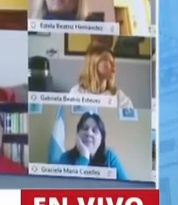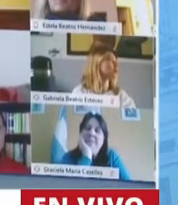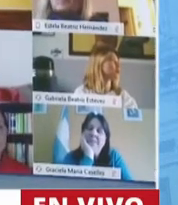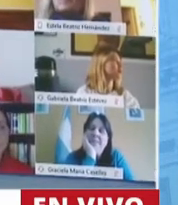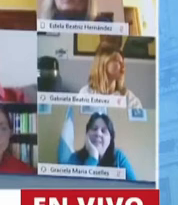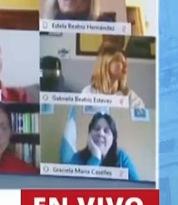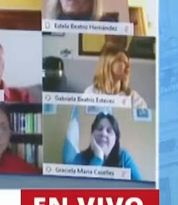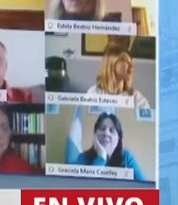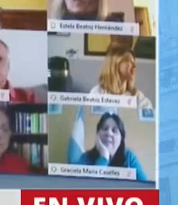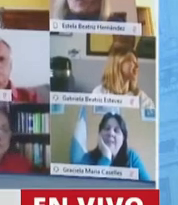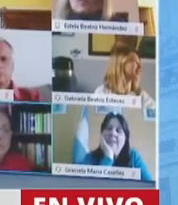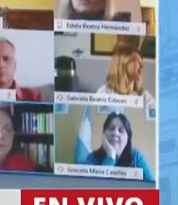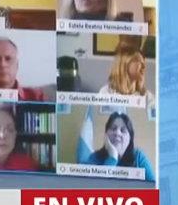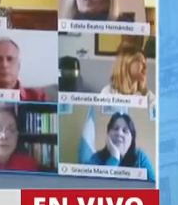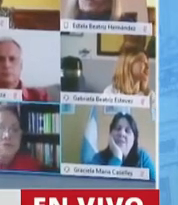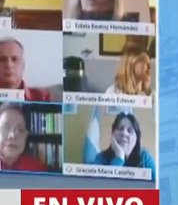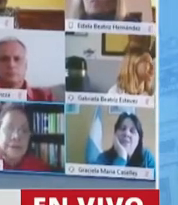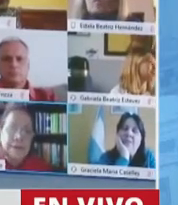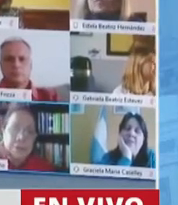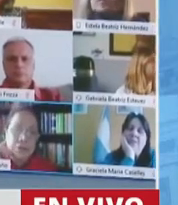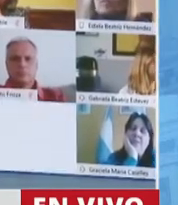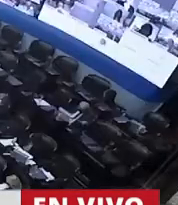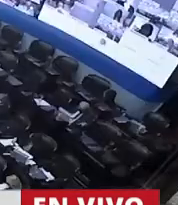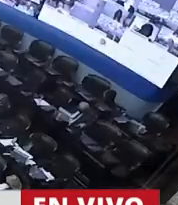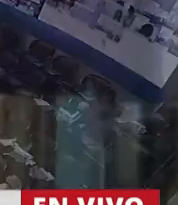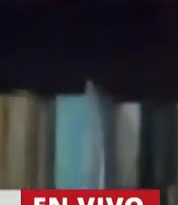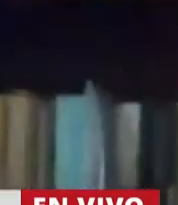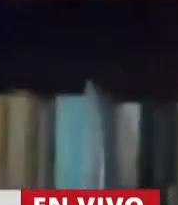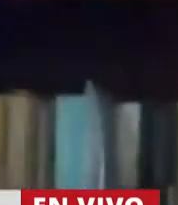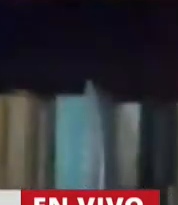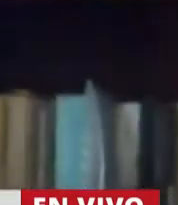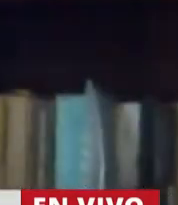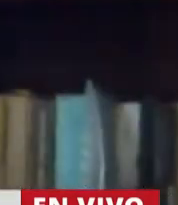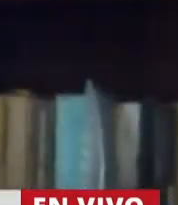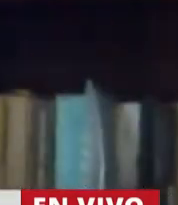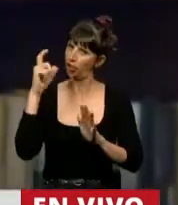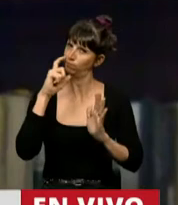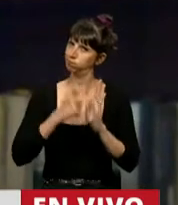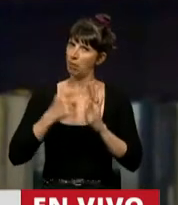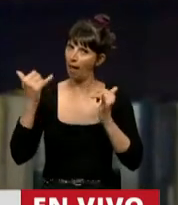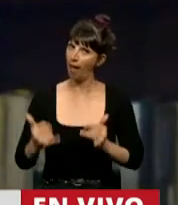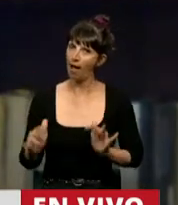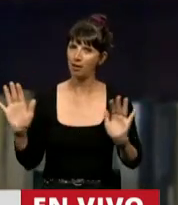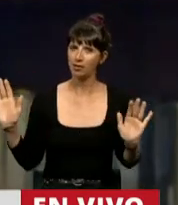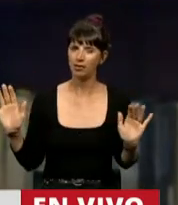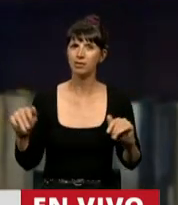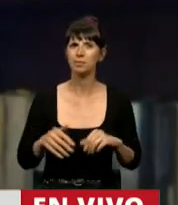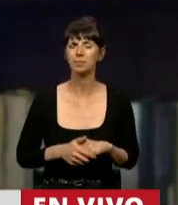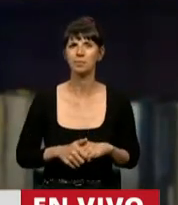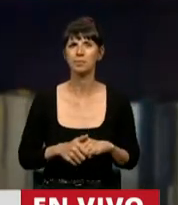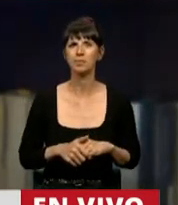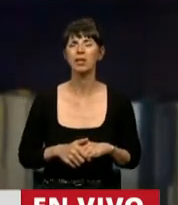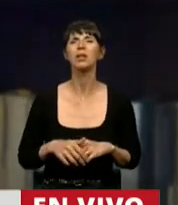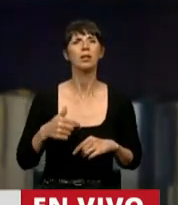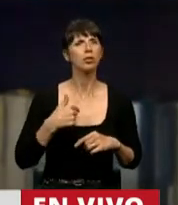Bueno, yo como quiero ser respetuosa del reglamento, señor presidente, que acá se ha vulnerado, voy a hacer una